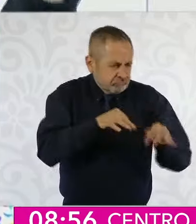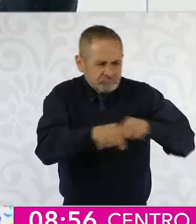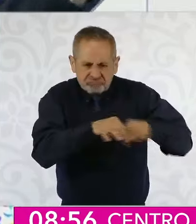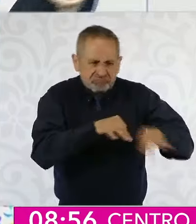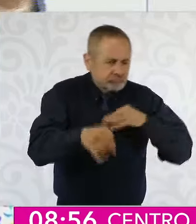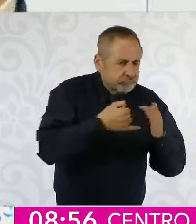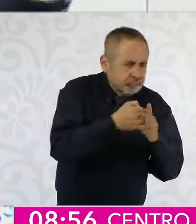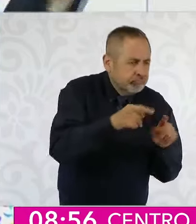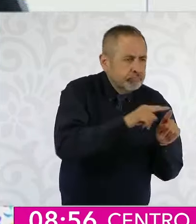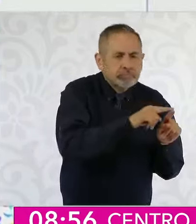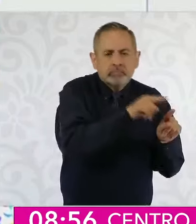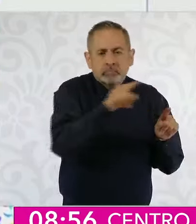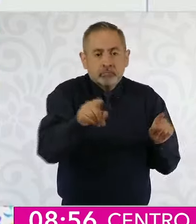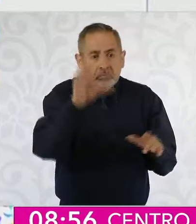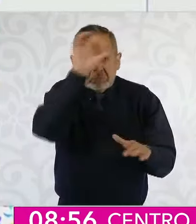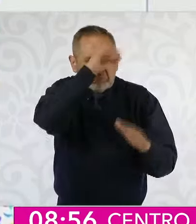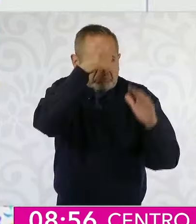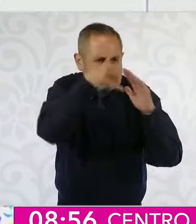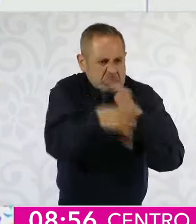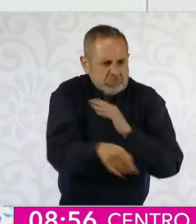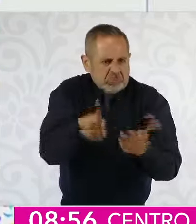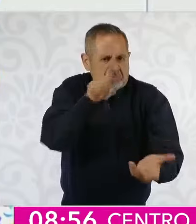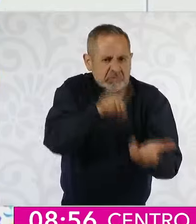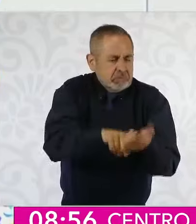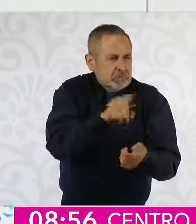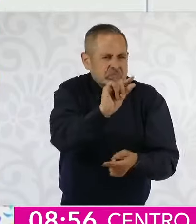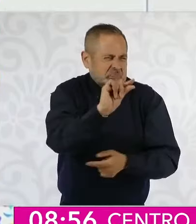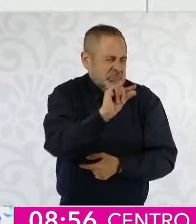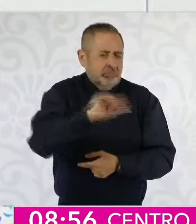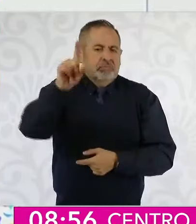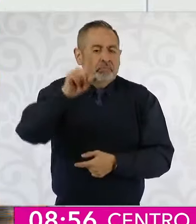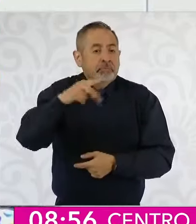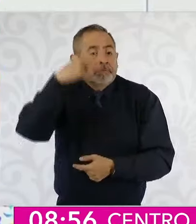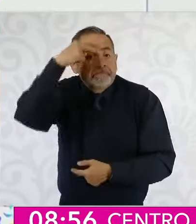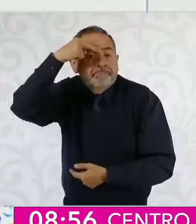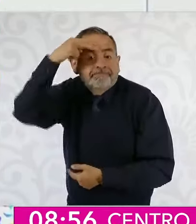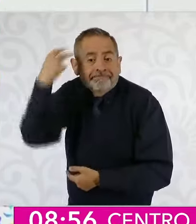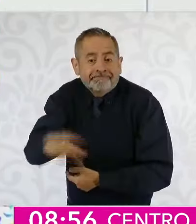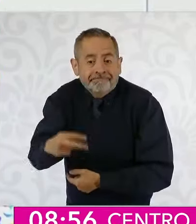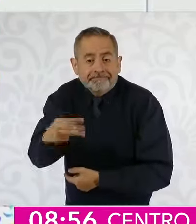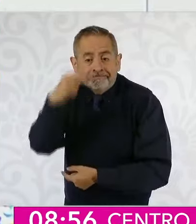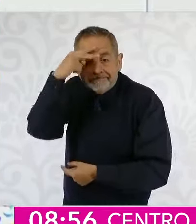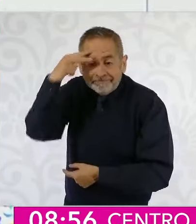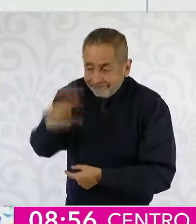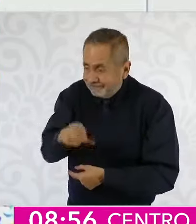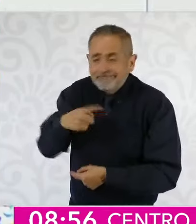hasta el científico que trabaja en un lugar, porque todos